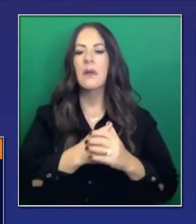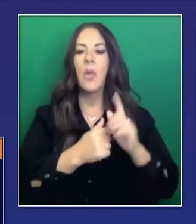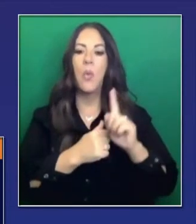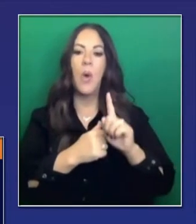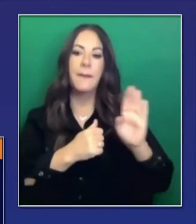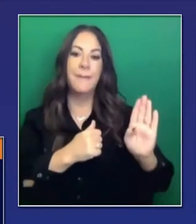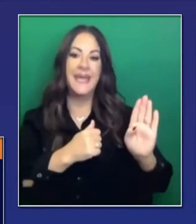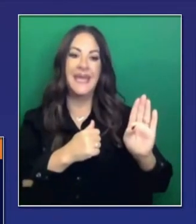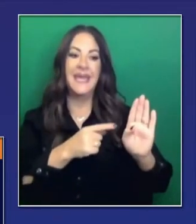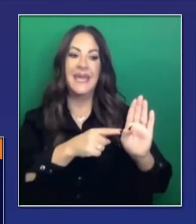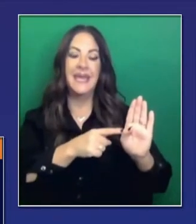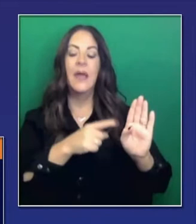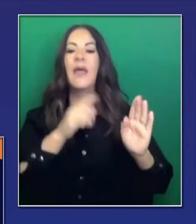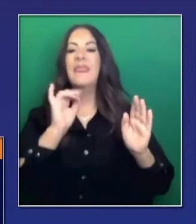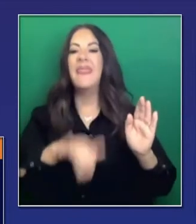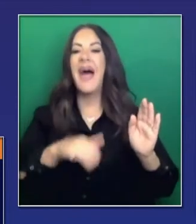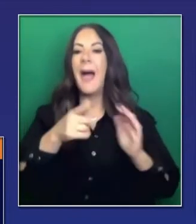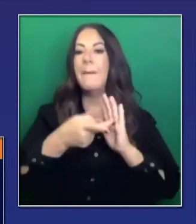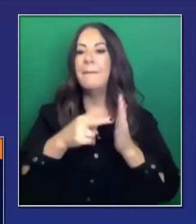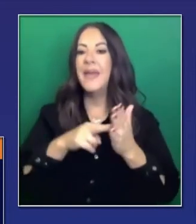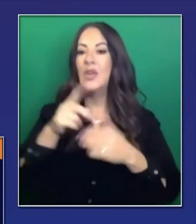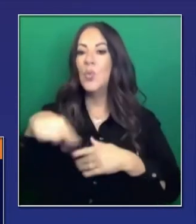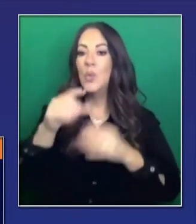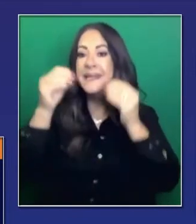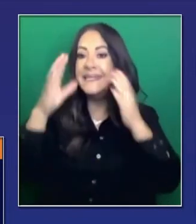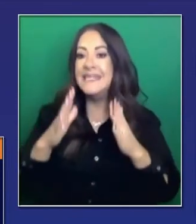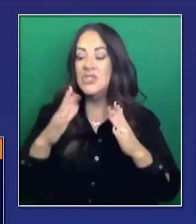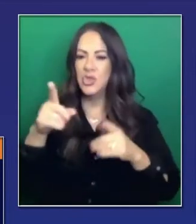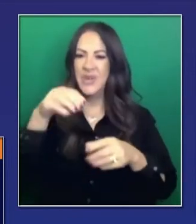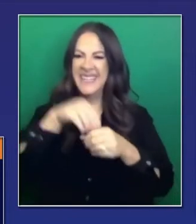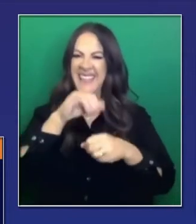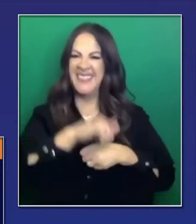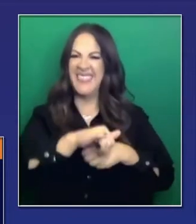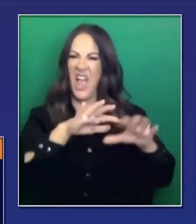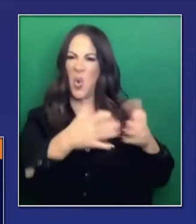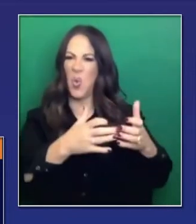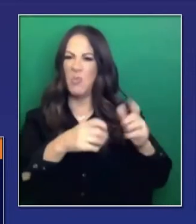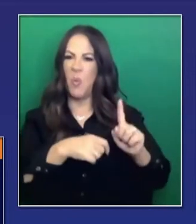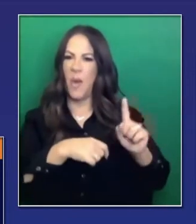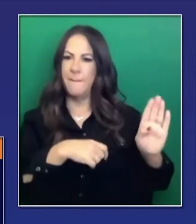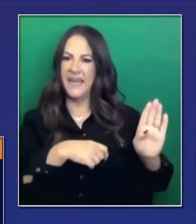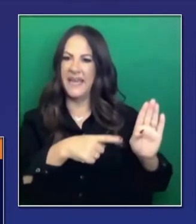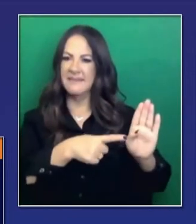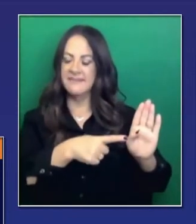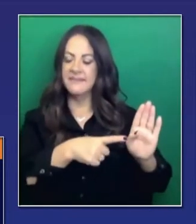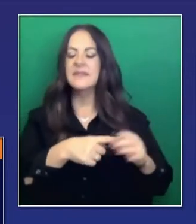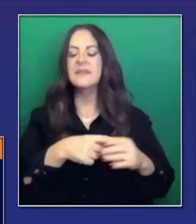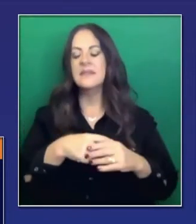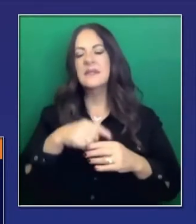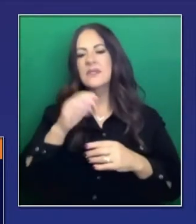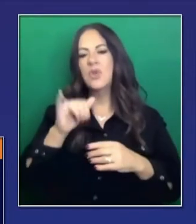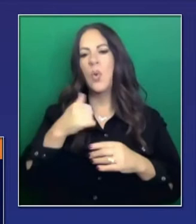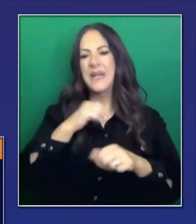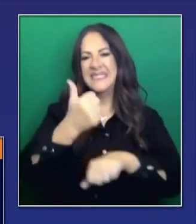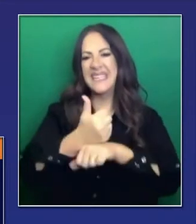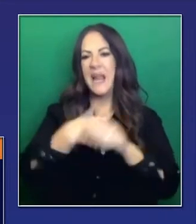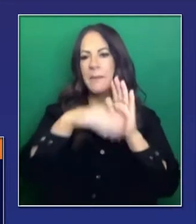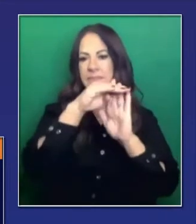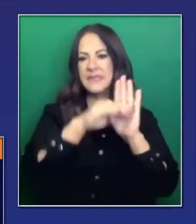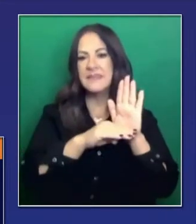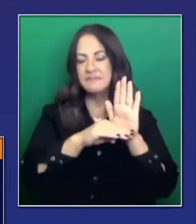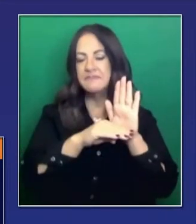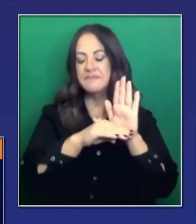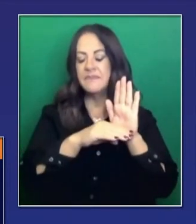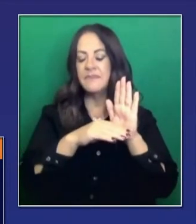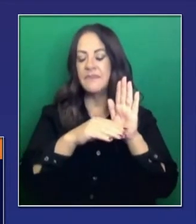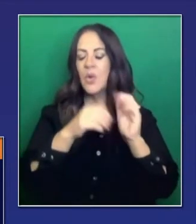de enfermería especializada. Ahora, en esta segunda fase, maestros serán parte de este nuevo